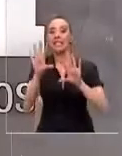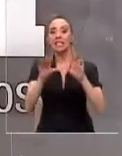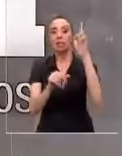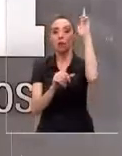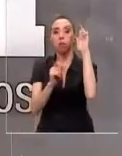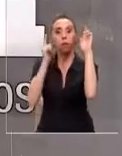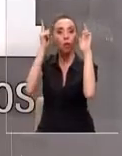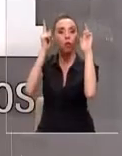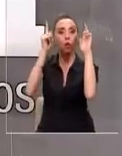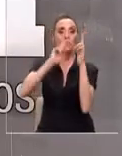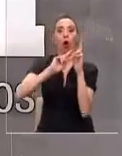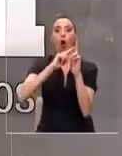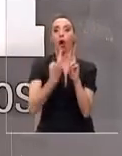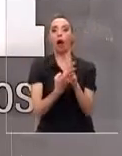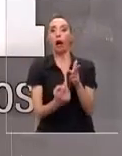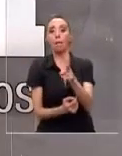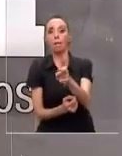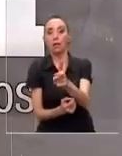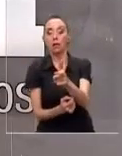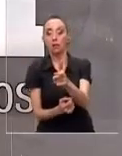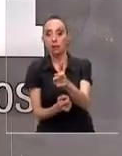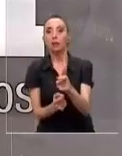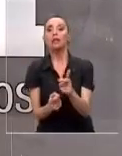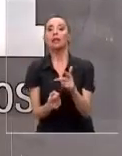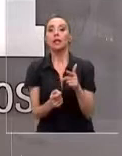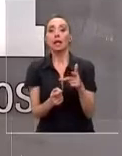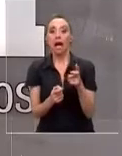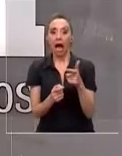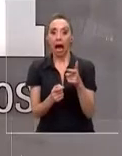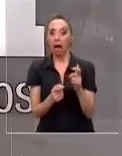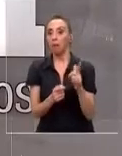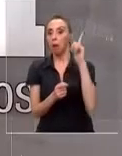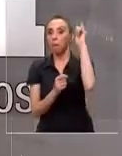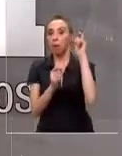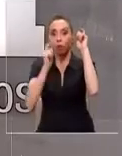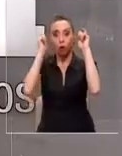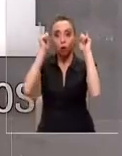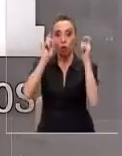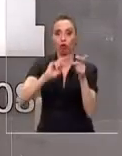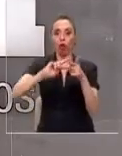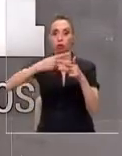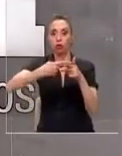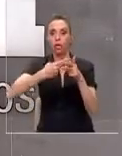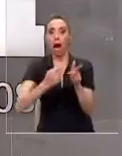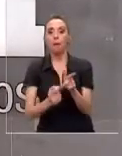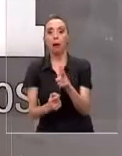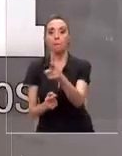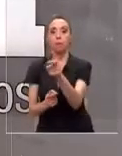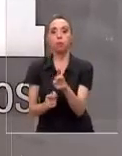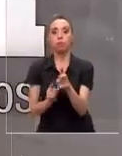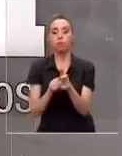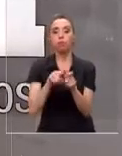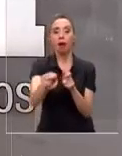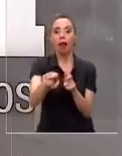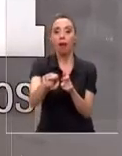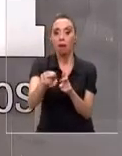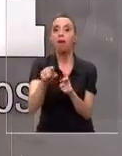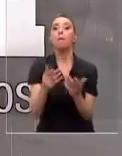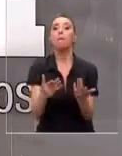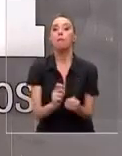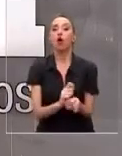Se refleja un aumento en el arma a fogueo modificada. ¿Por qué? Los motivos son que están